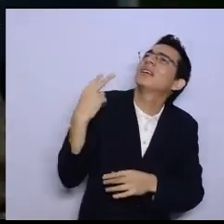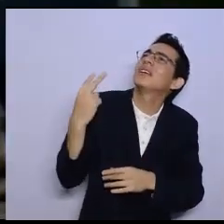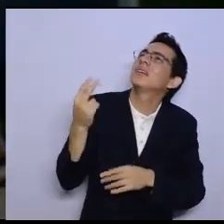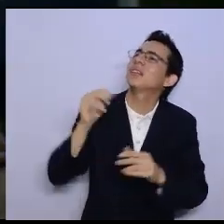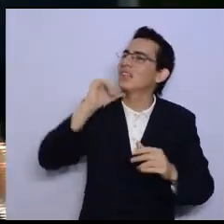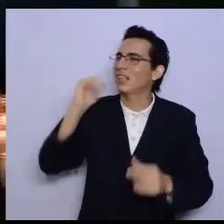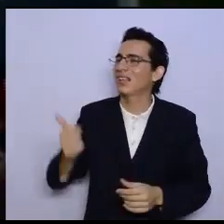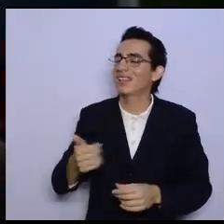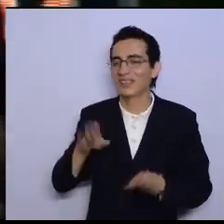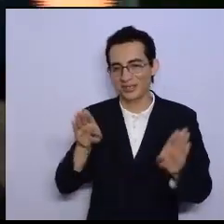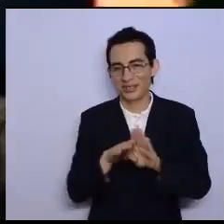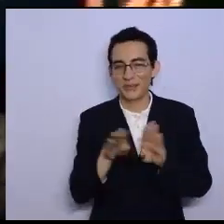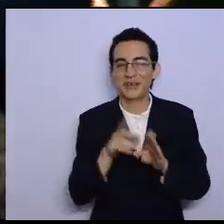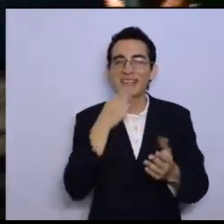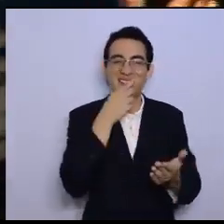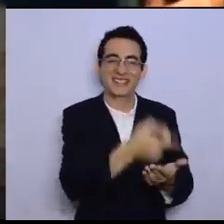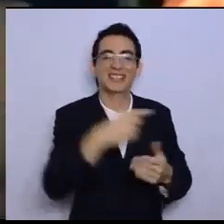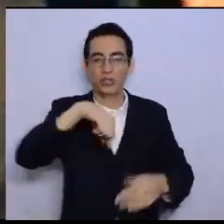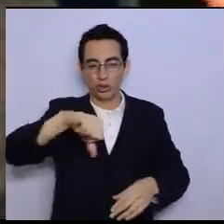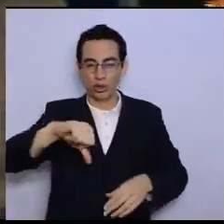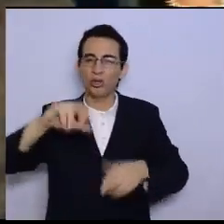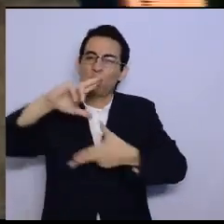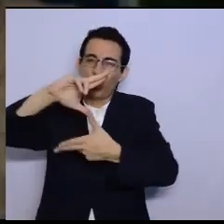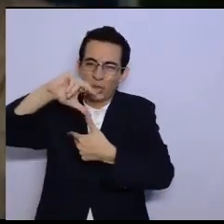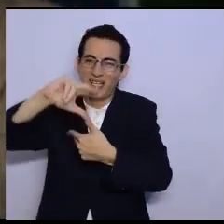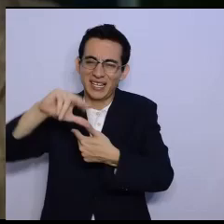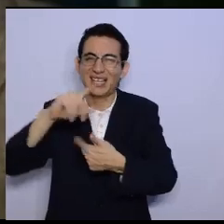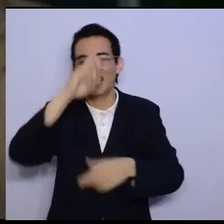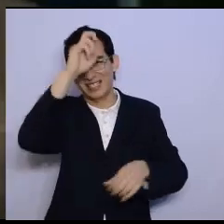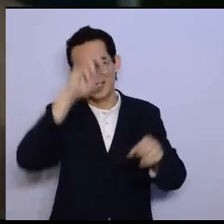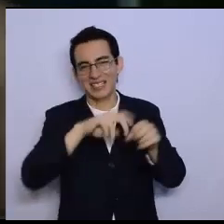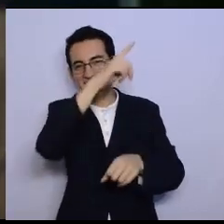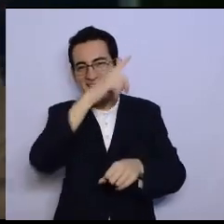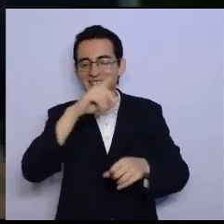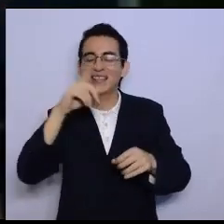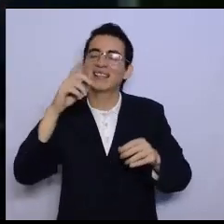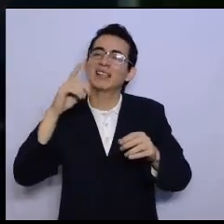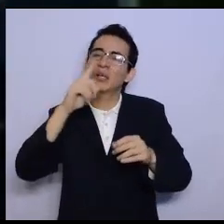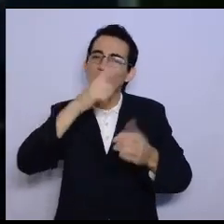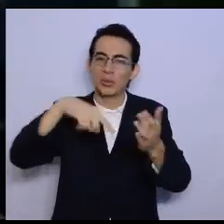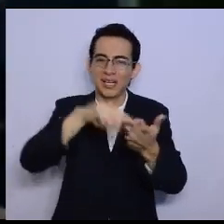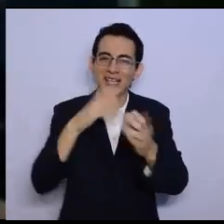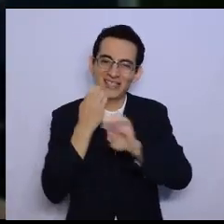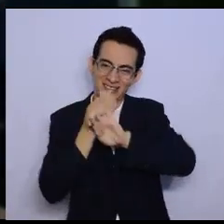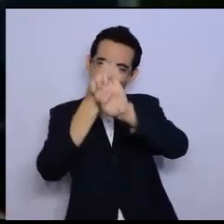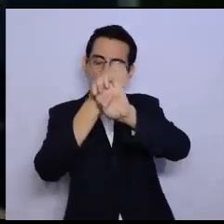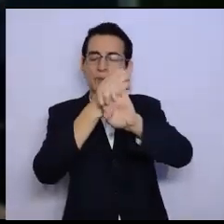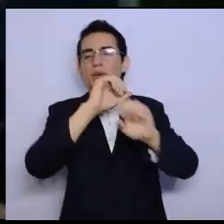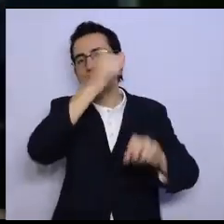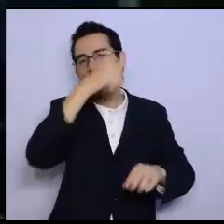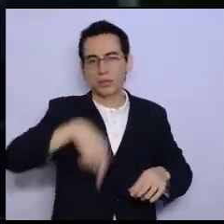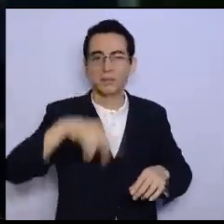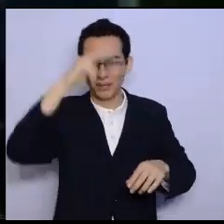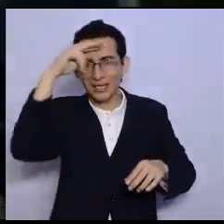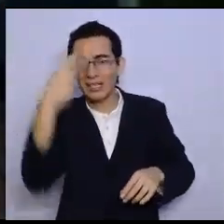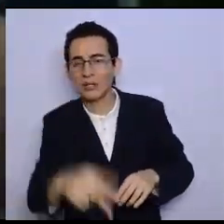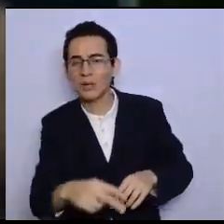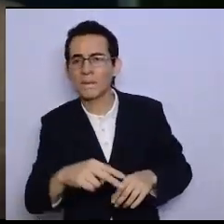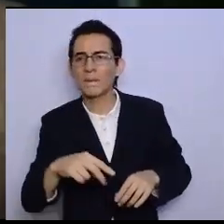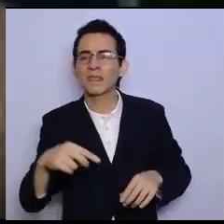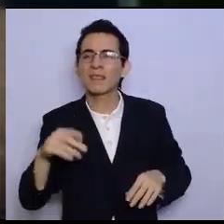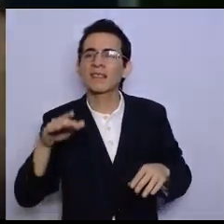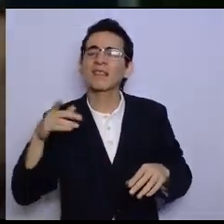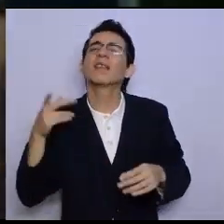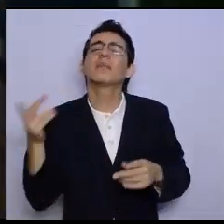que entrevistaron allá ahora con lo del huracán, allá en la Sierra de Guerrero, dice: no, dice, ¿y cómo se sienten todos aquí? Dice: